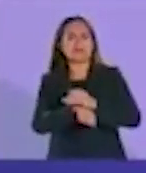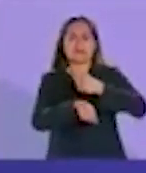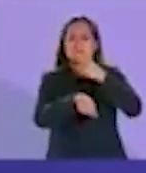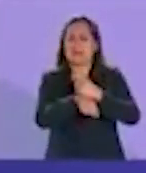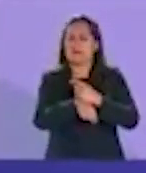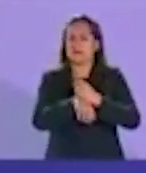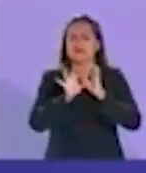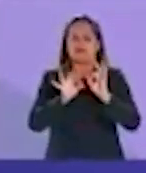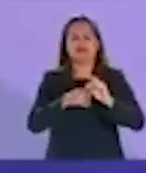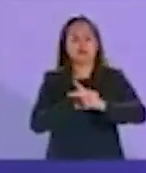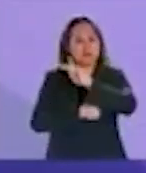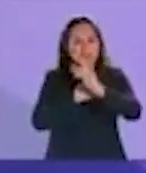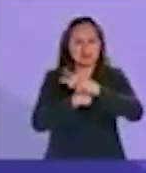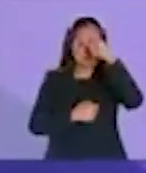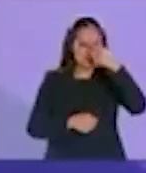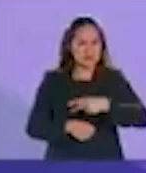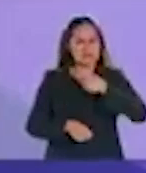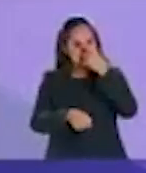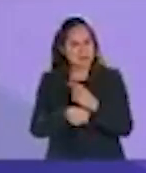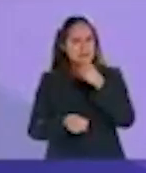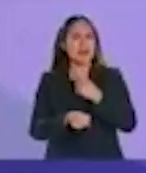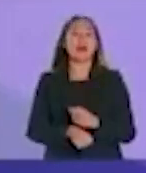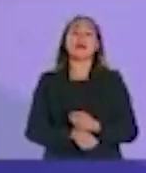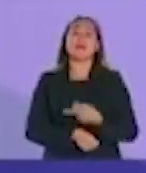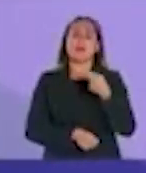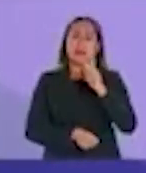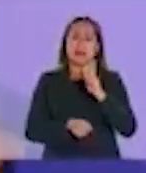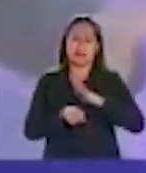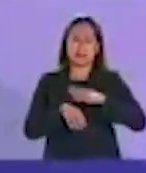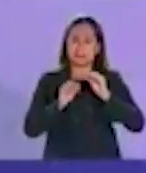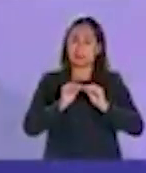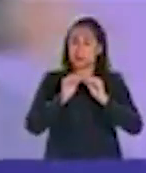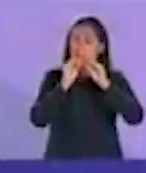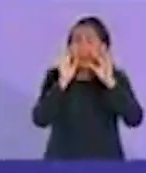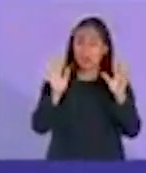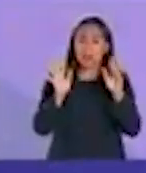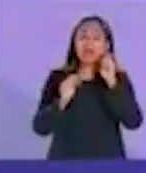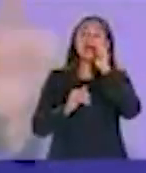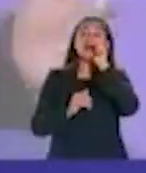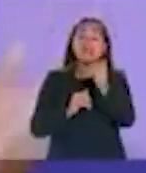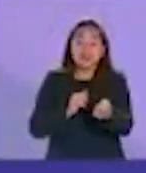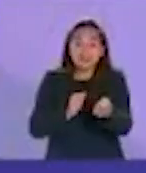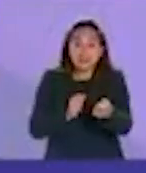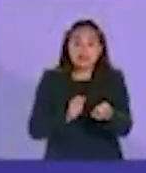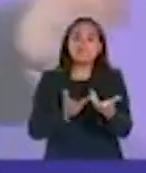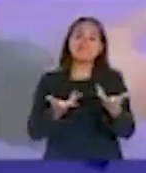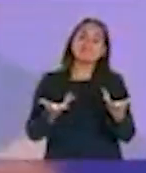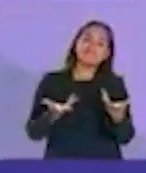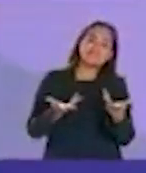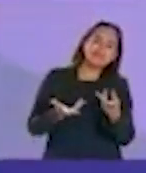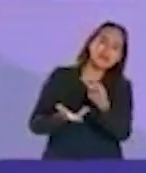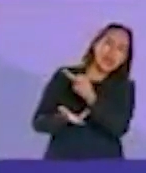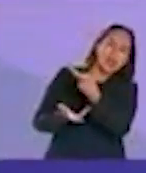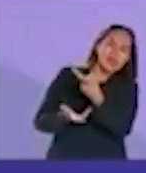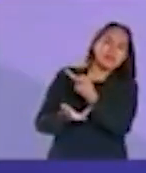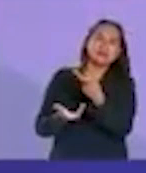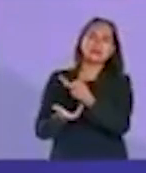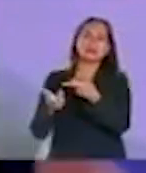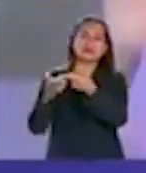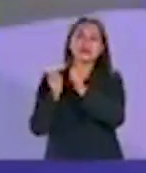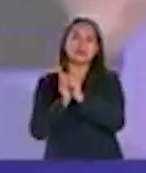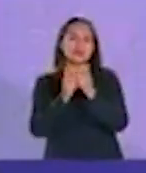este ya es las cosas están demasiado claras son dos y agrupamientos